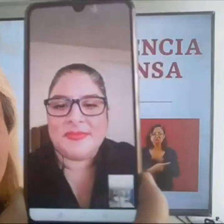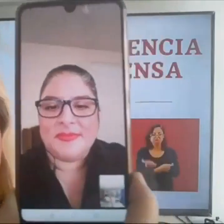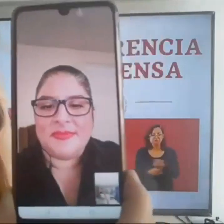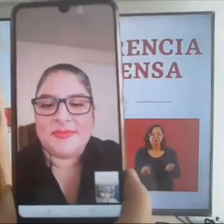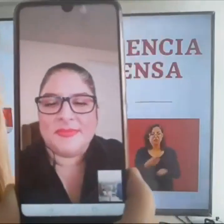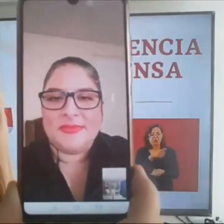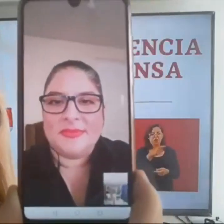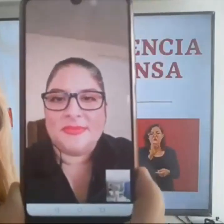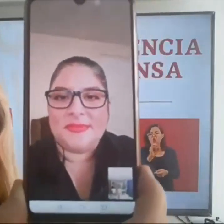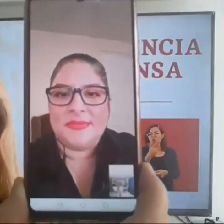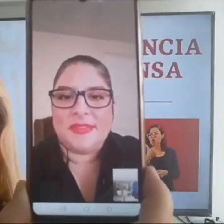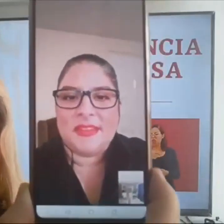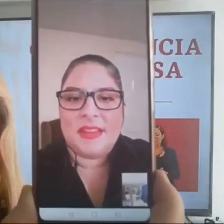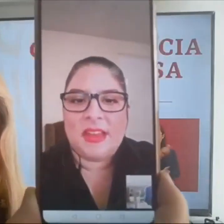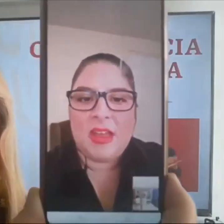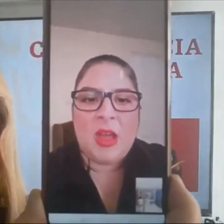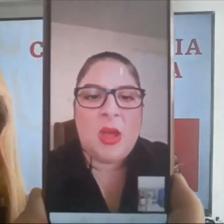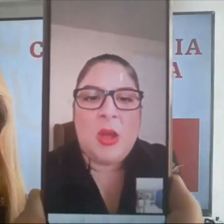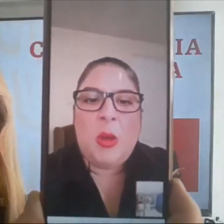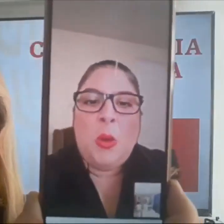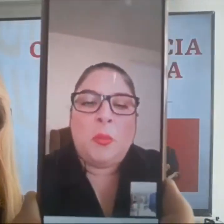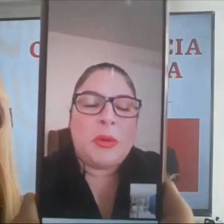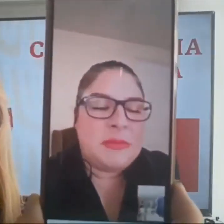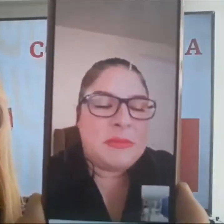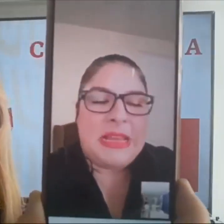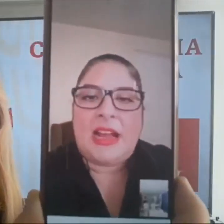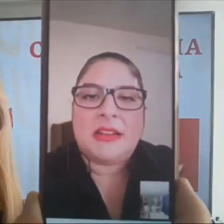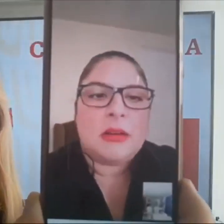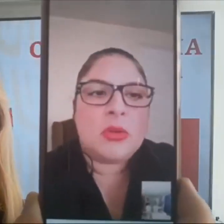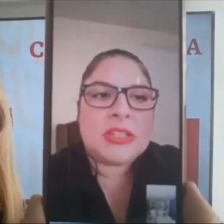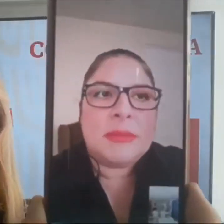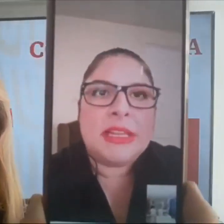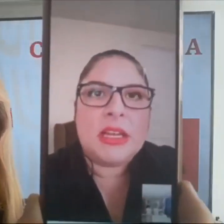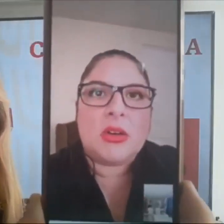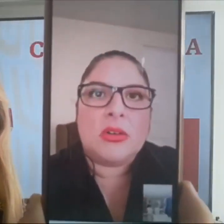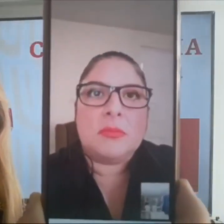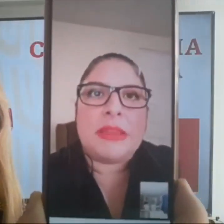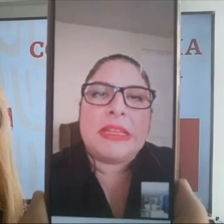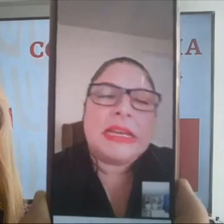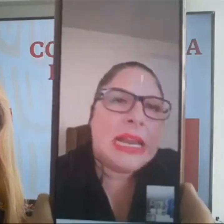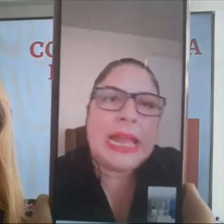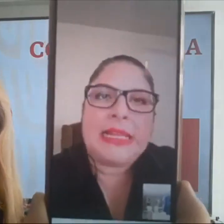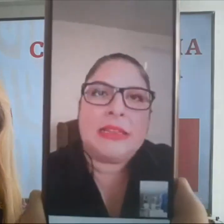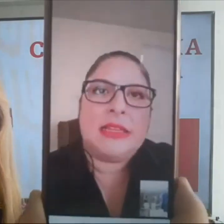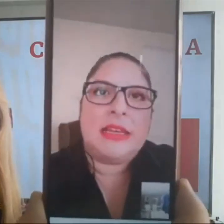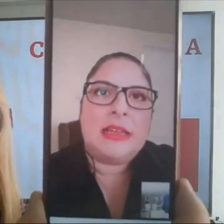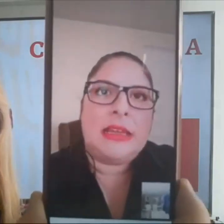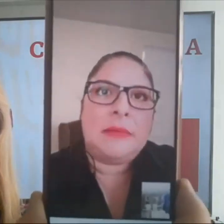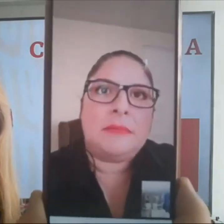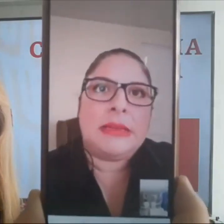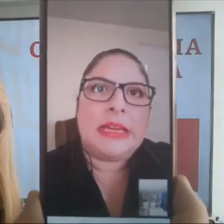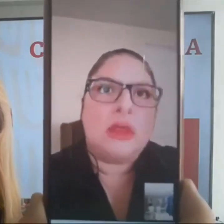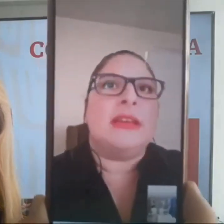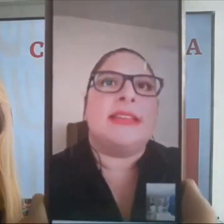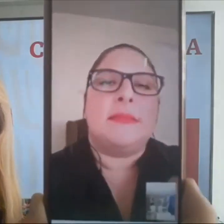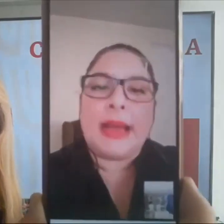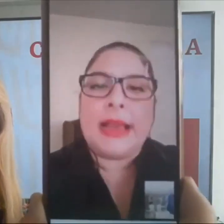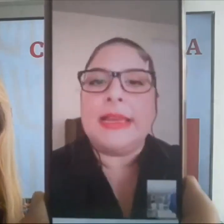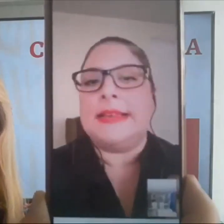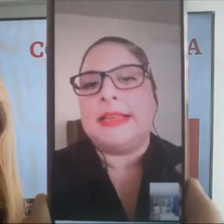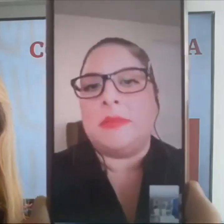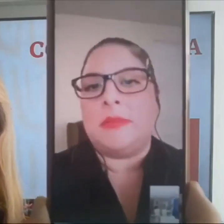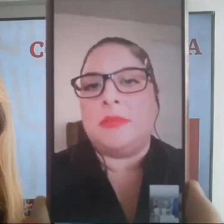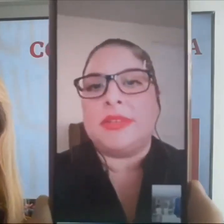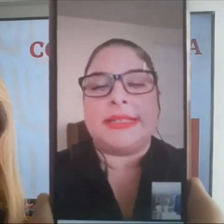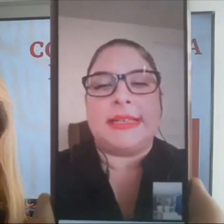¿Con qué te despides, Laurita, por favor? Pues mira, justamente con pedirle a gente, creo que